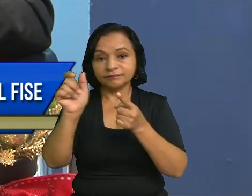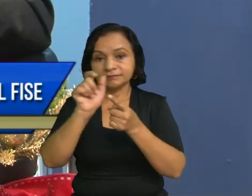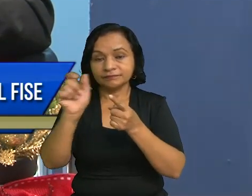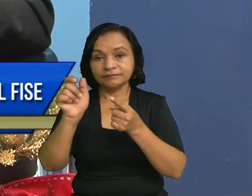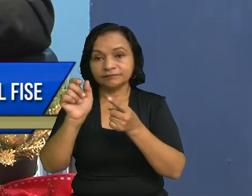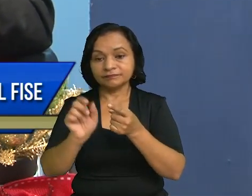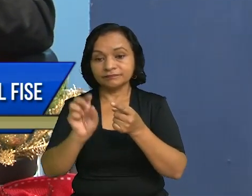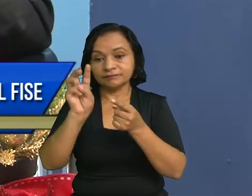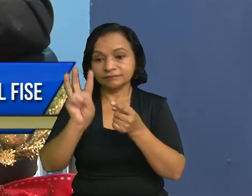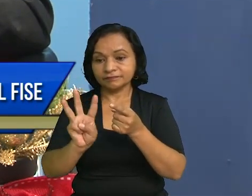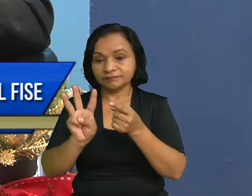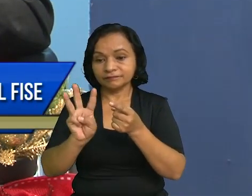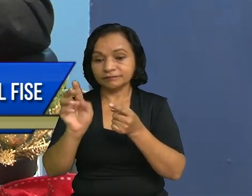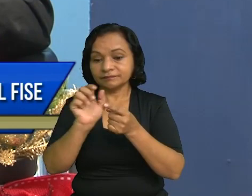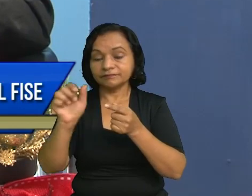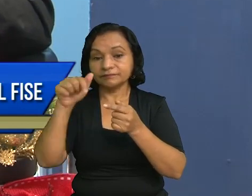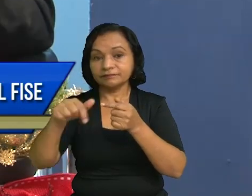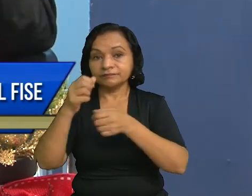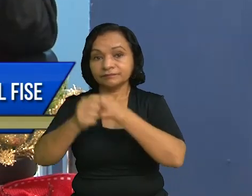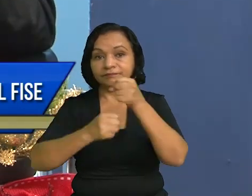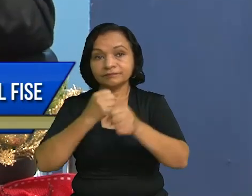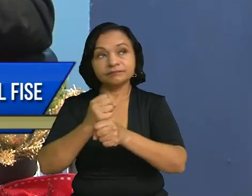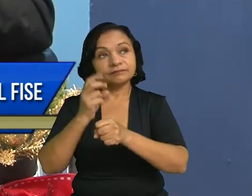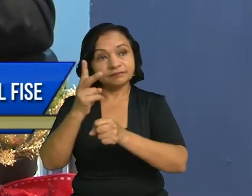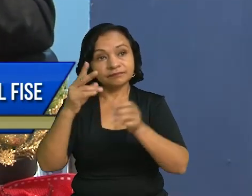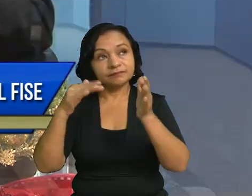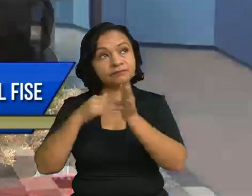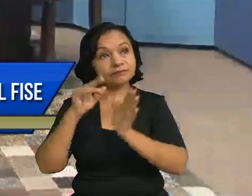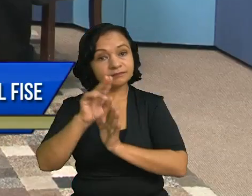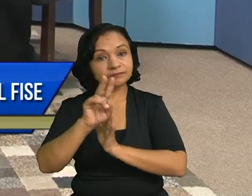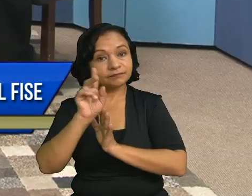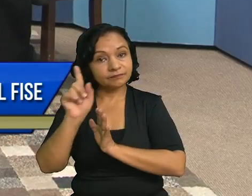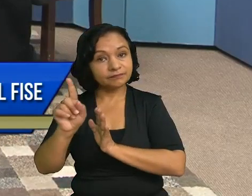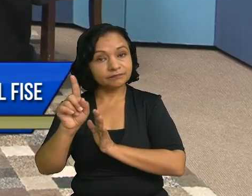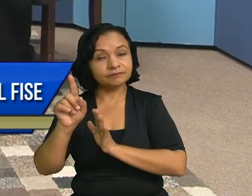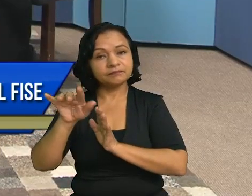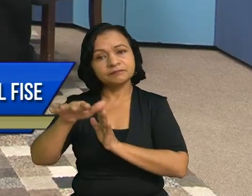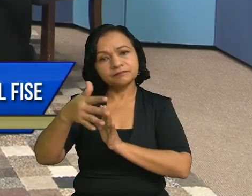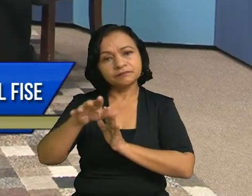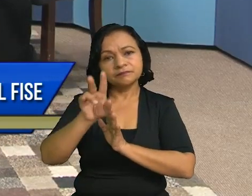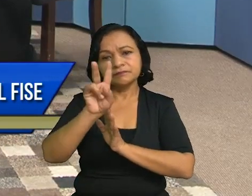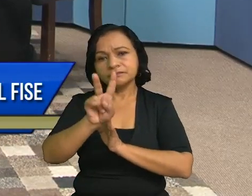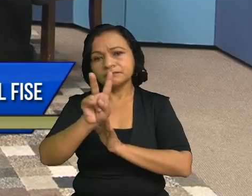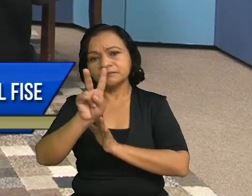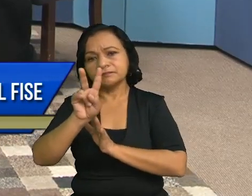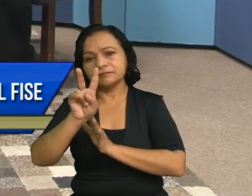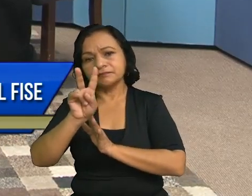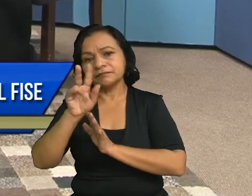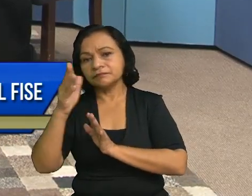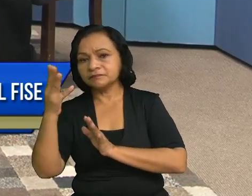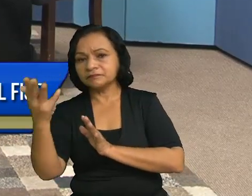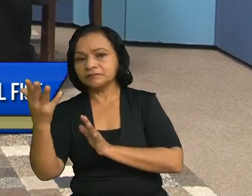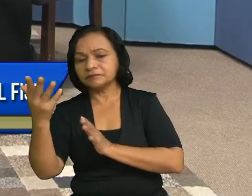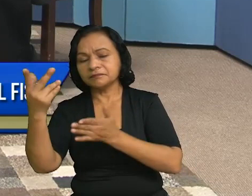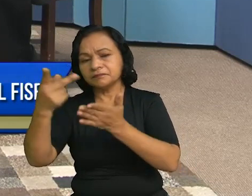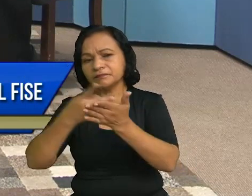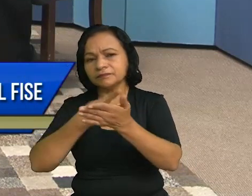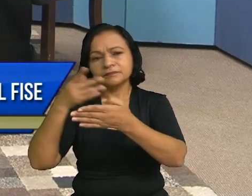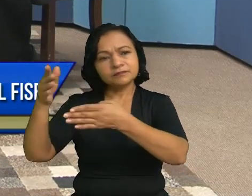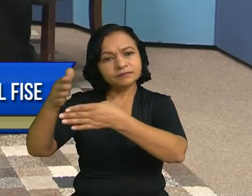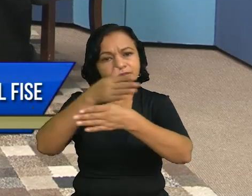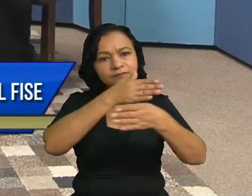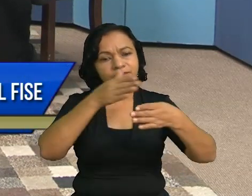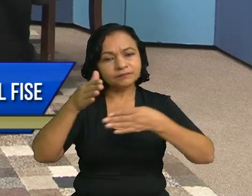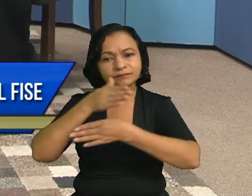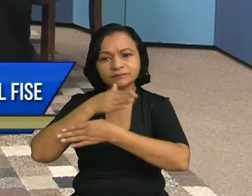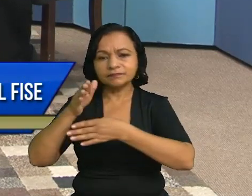tercer trimestre de este año nosotros vamos a estar inaugurando cerca de 29 proyectos entonces y